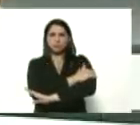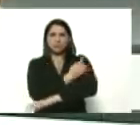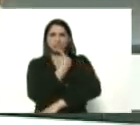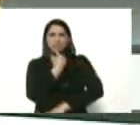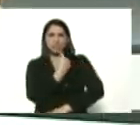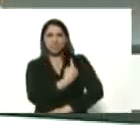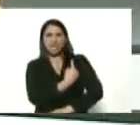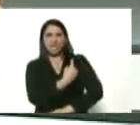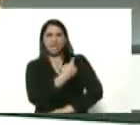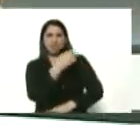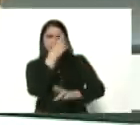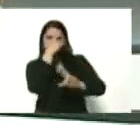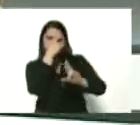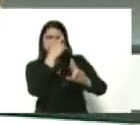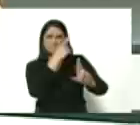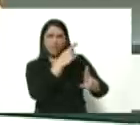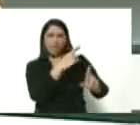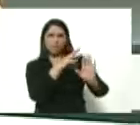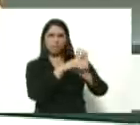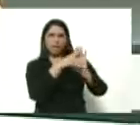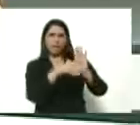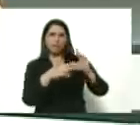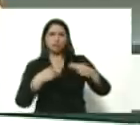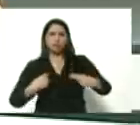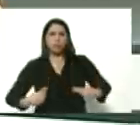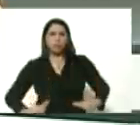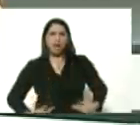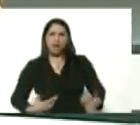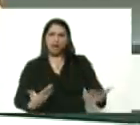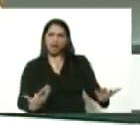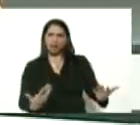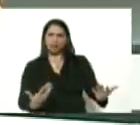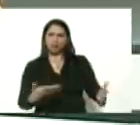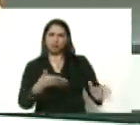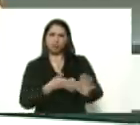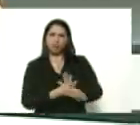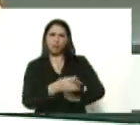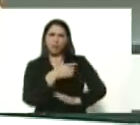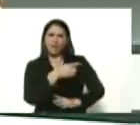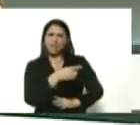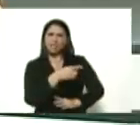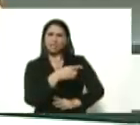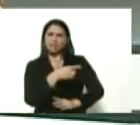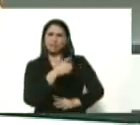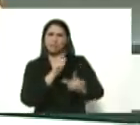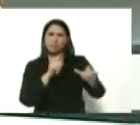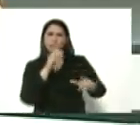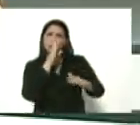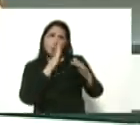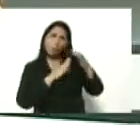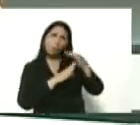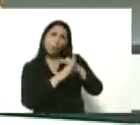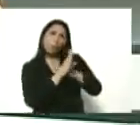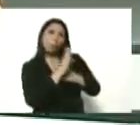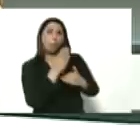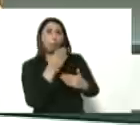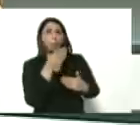diciendo que se respete los derechos humanos de estas nobles ovejas